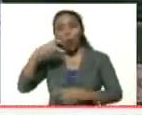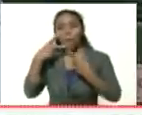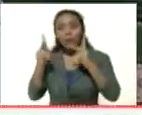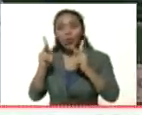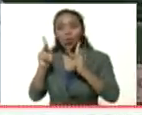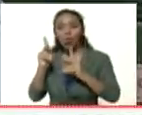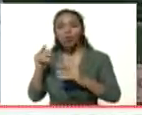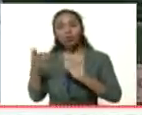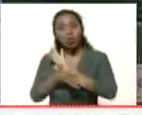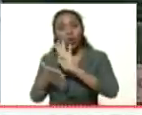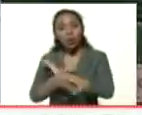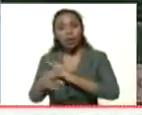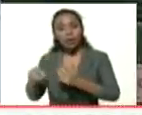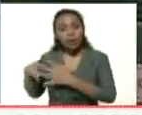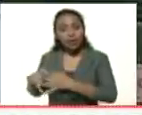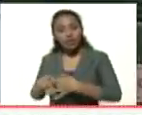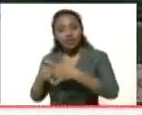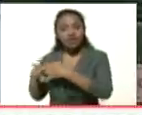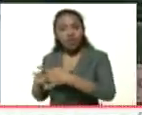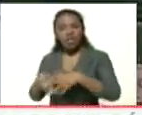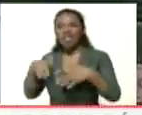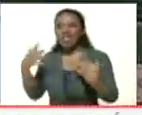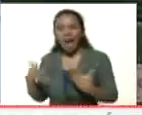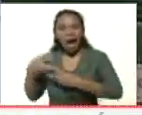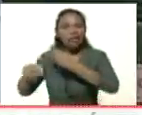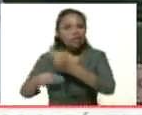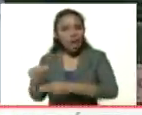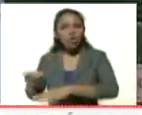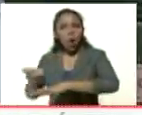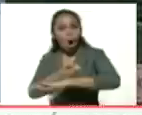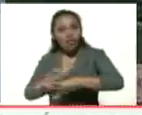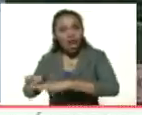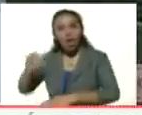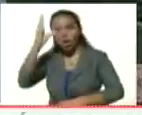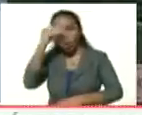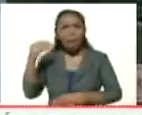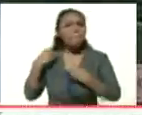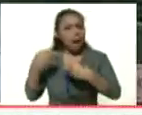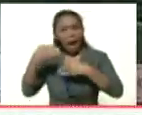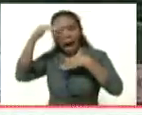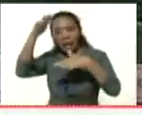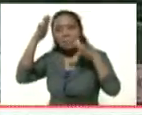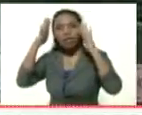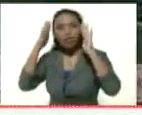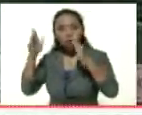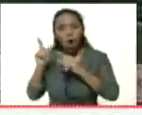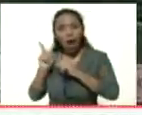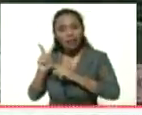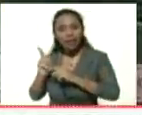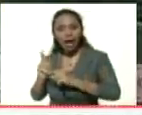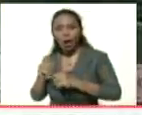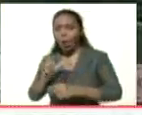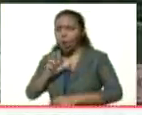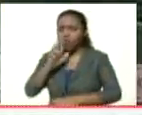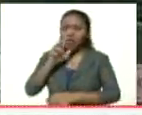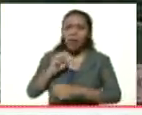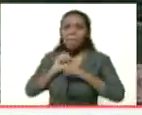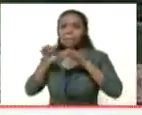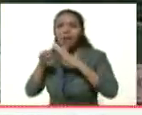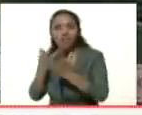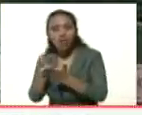el público norteamericano, qué está haciendo el gobierno de Donald Trump para atender esta terrible